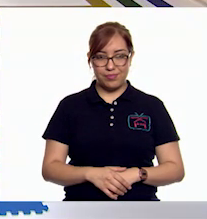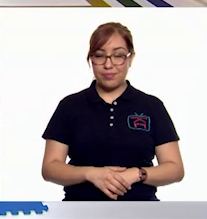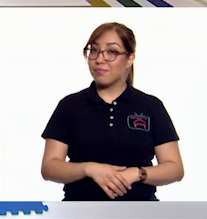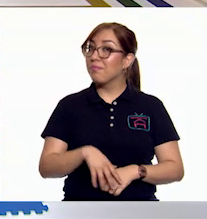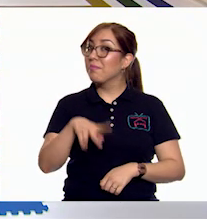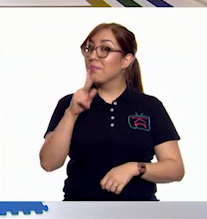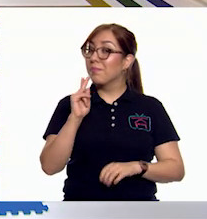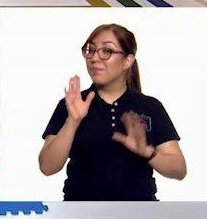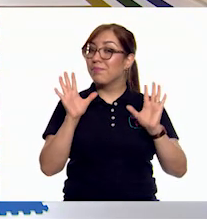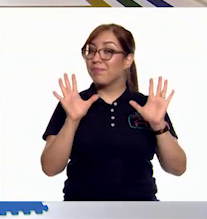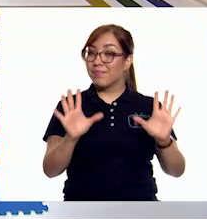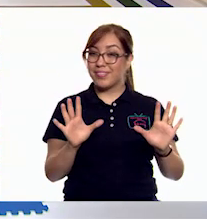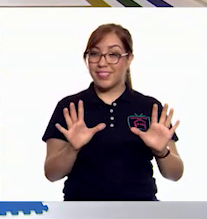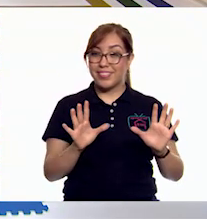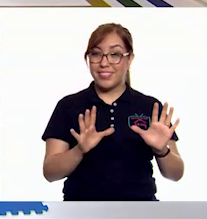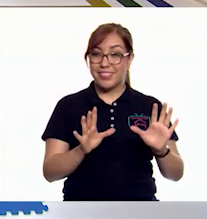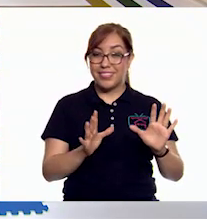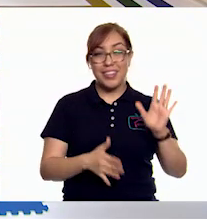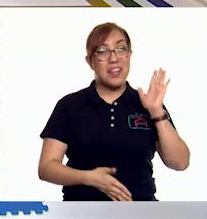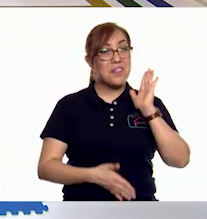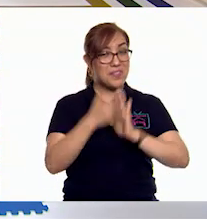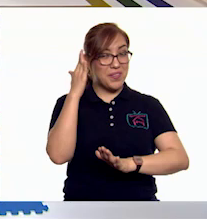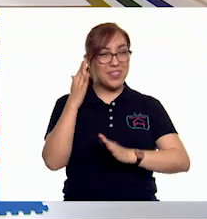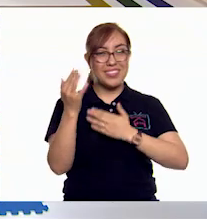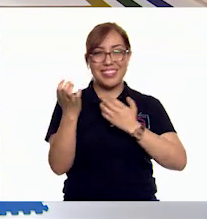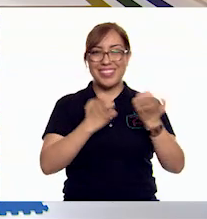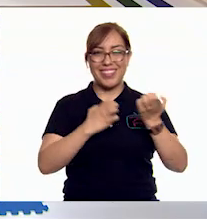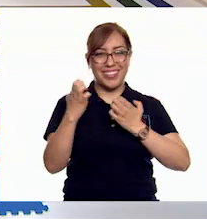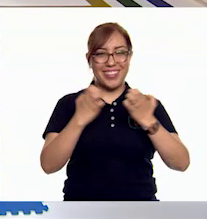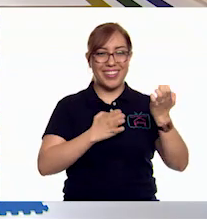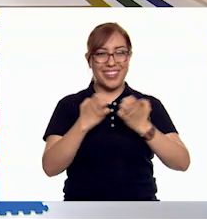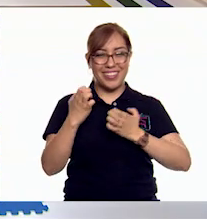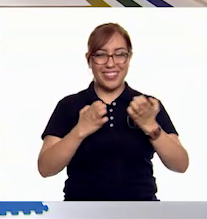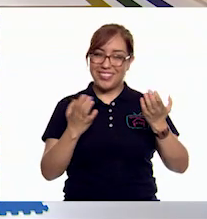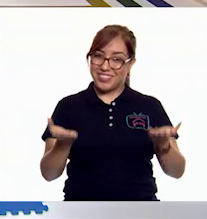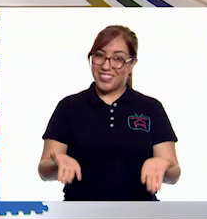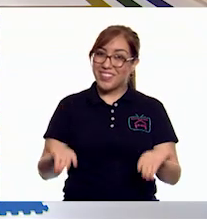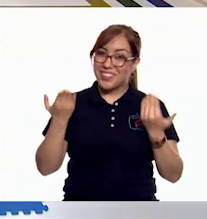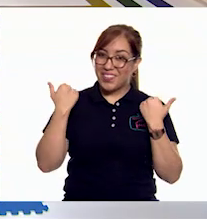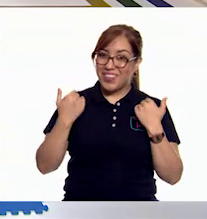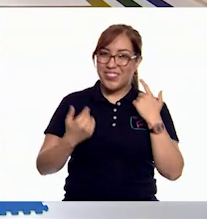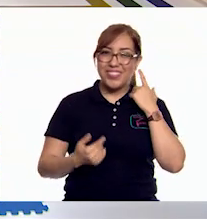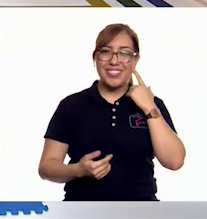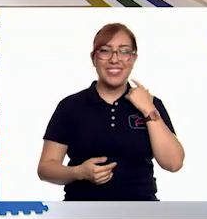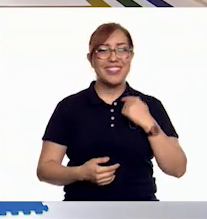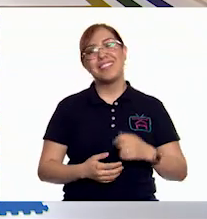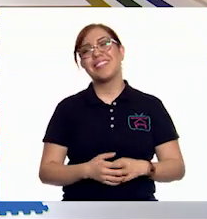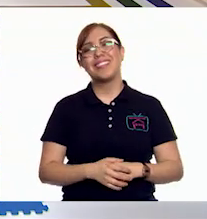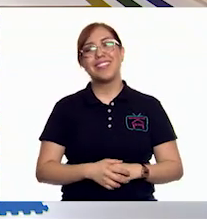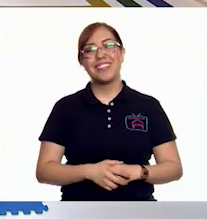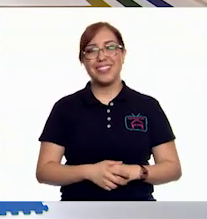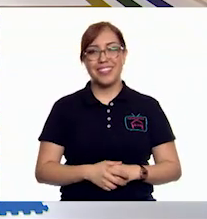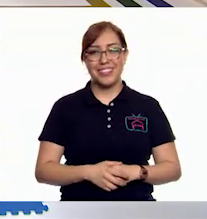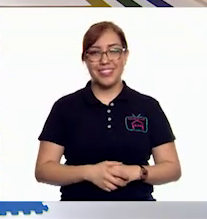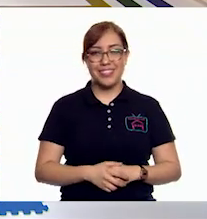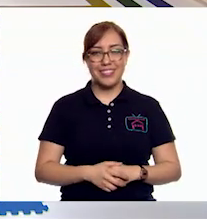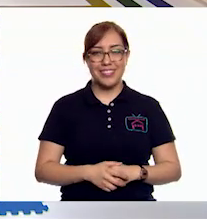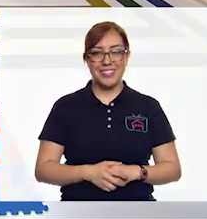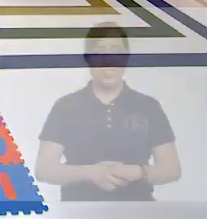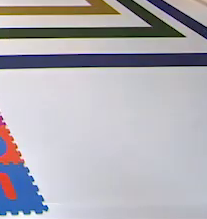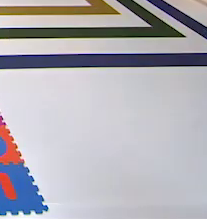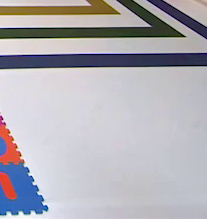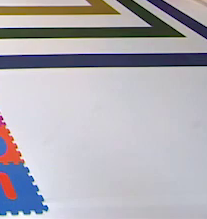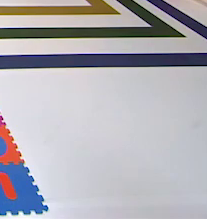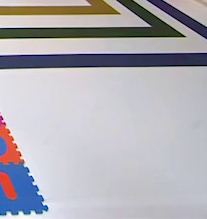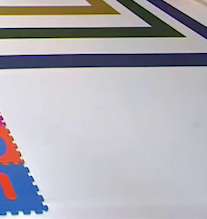Pero antes, vamos a movernos. ¿Qué se te ocurre? Vamos a movernos, Pilar. Vamos a bailar, ¿qué te parece? Bailando. Vamos a bailar. Bailando, moviendo